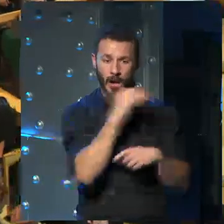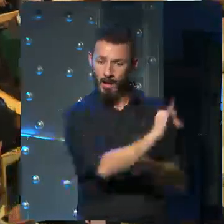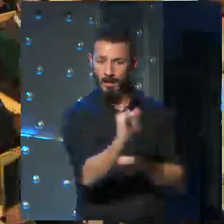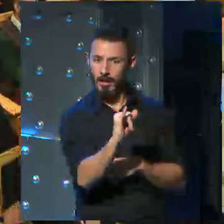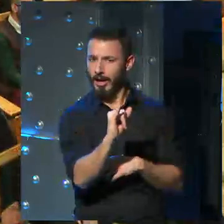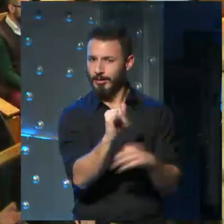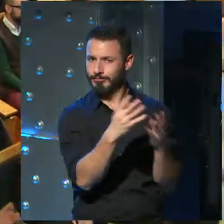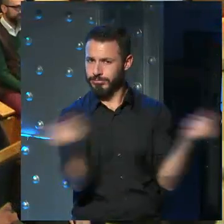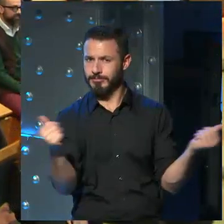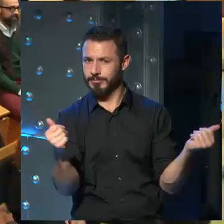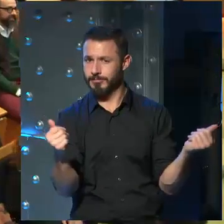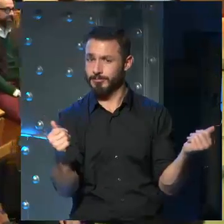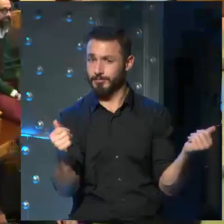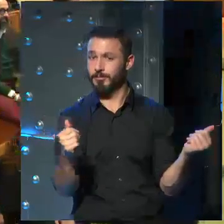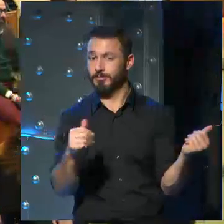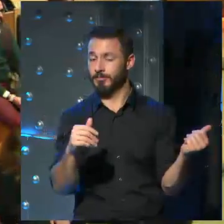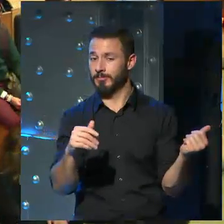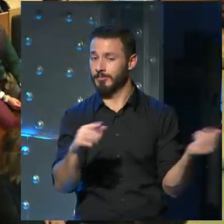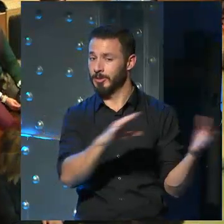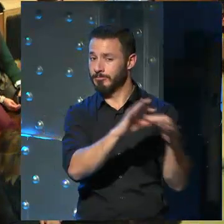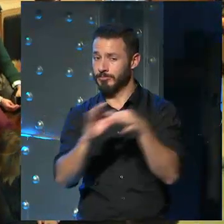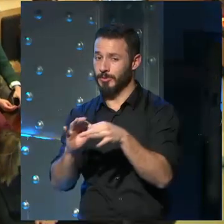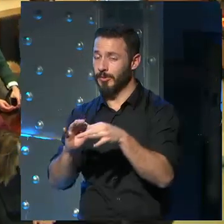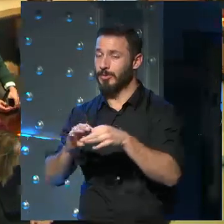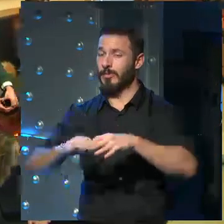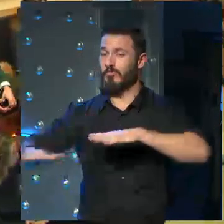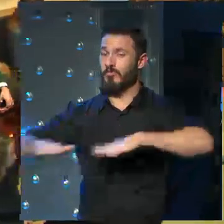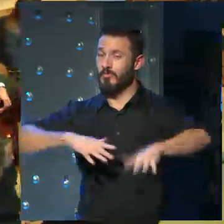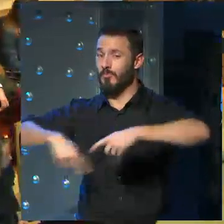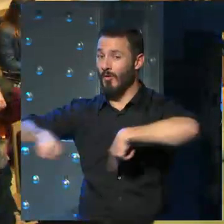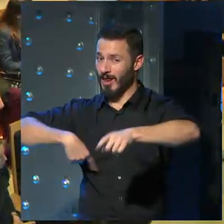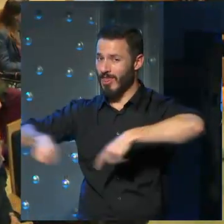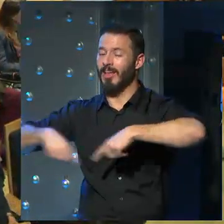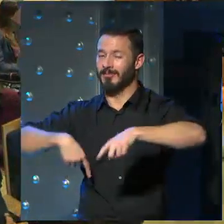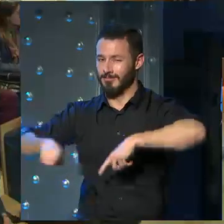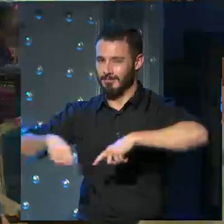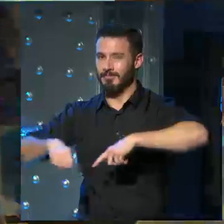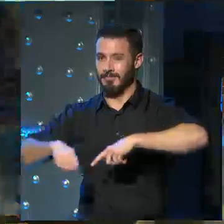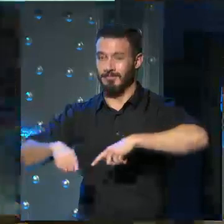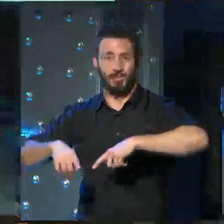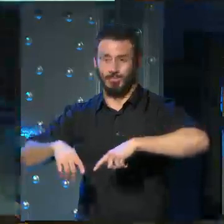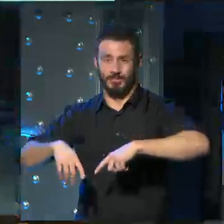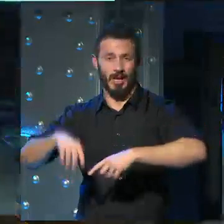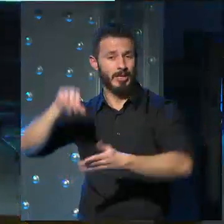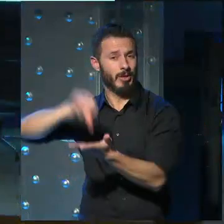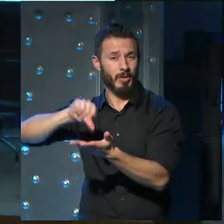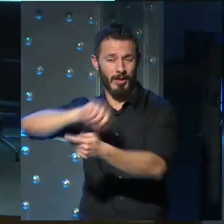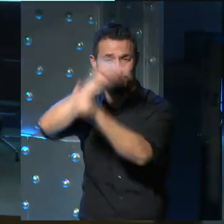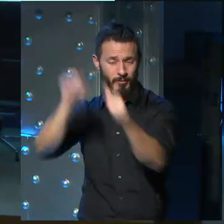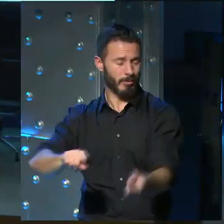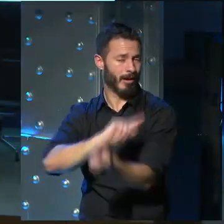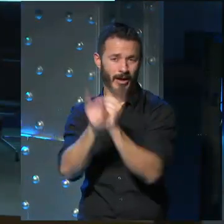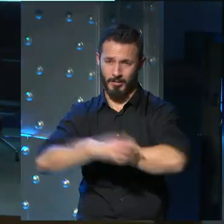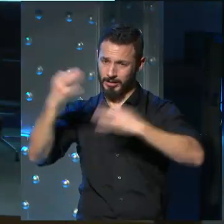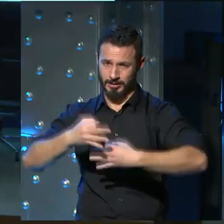ese concepto de movilidad, uso por la movilidad, que va a cambiar la fisonomía de las ciudades. Sin duda, hay